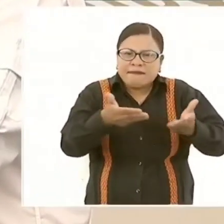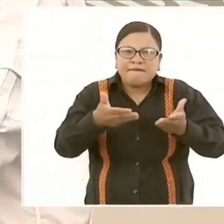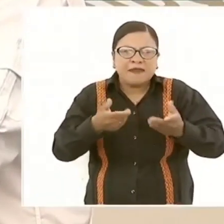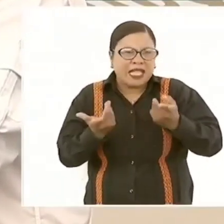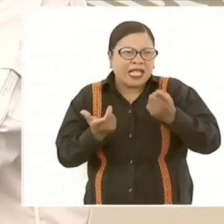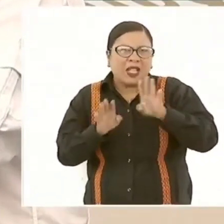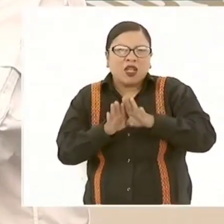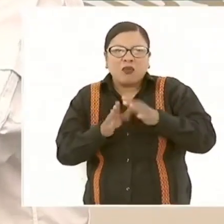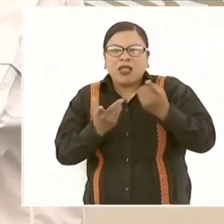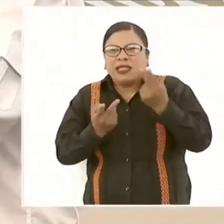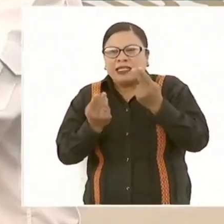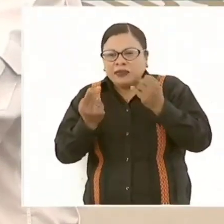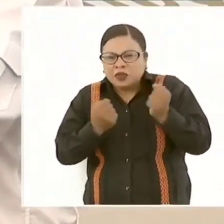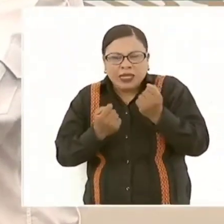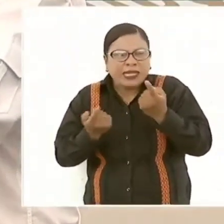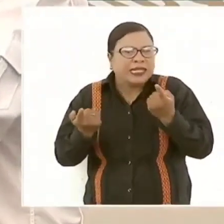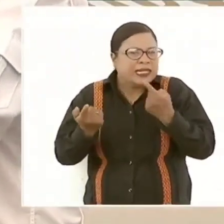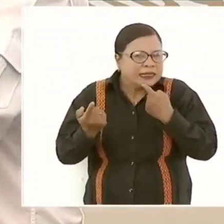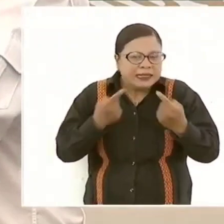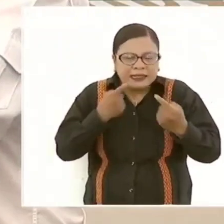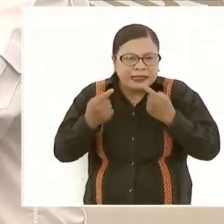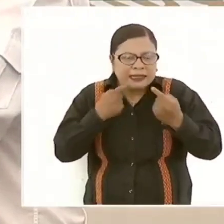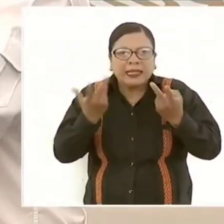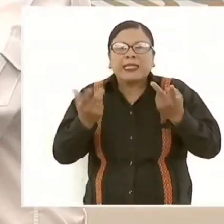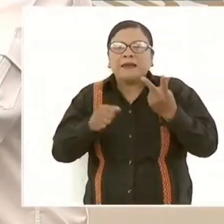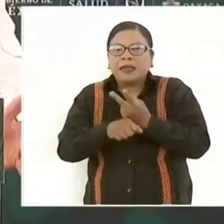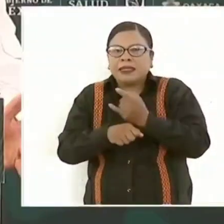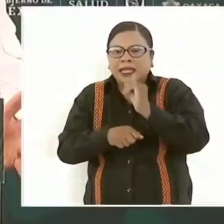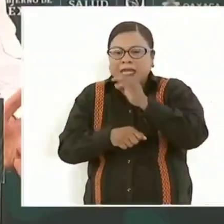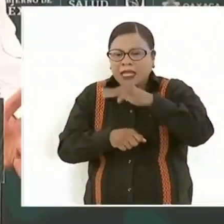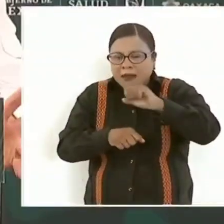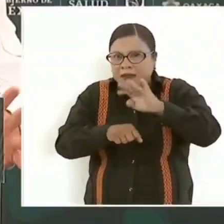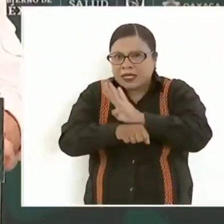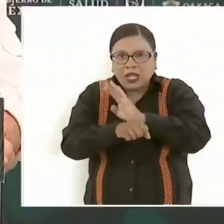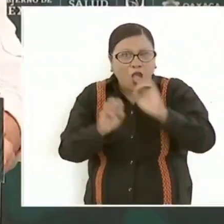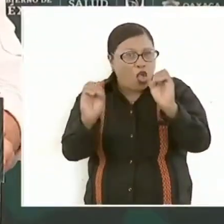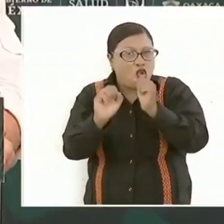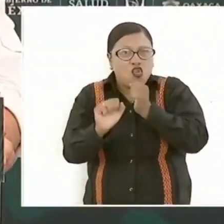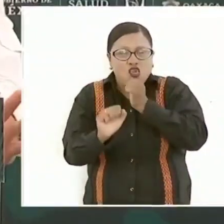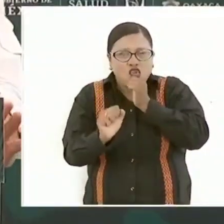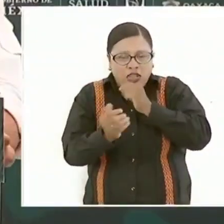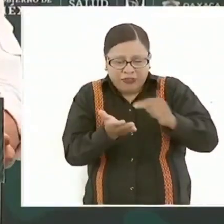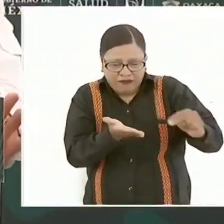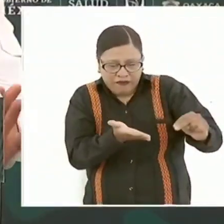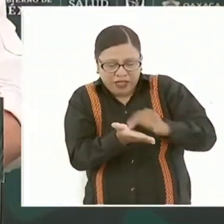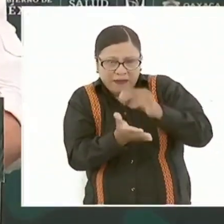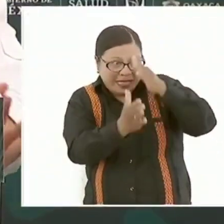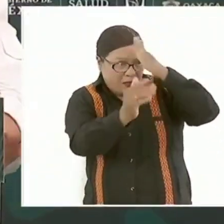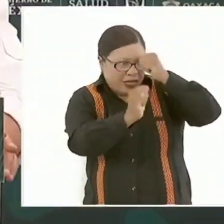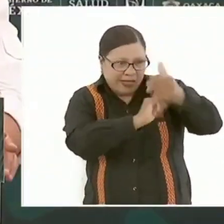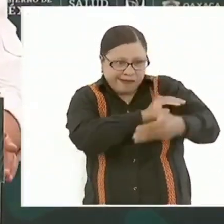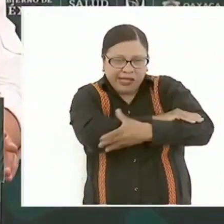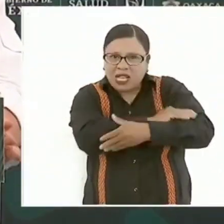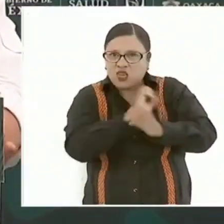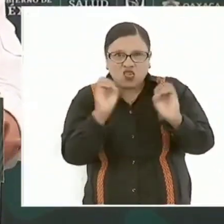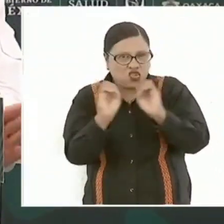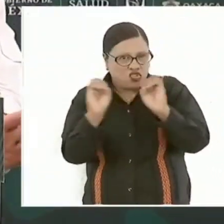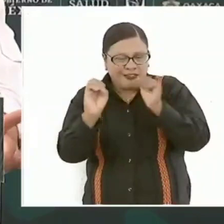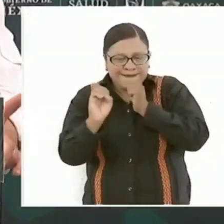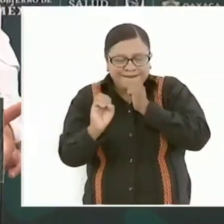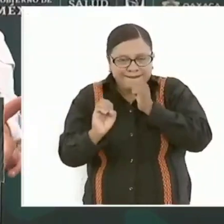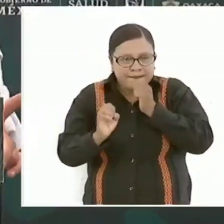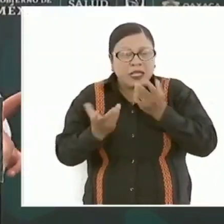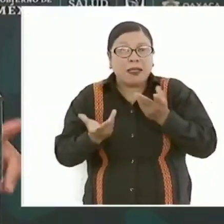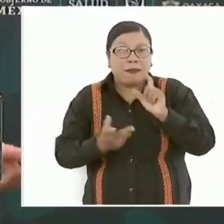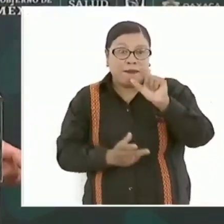indefinición que había que resolver, qué se iba a ocurrir con el IMSS Bienestar. Aún no firmábamos en ese momento el convenio, pero afortunadamente